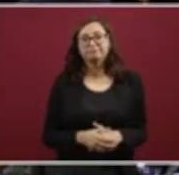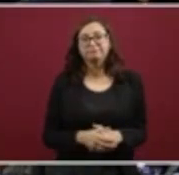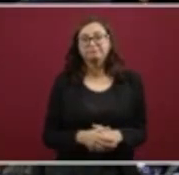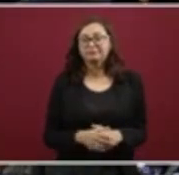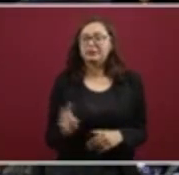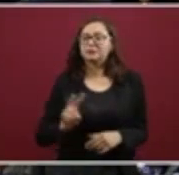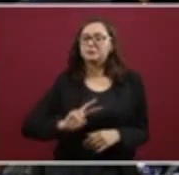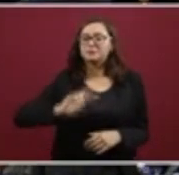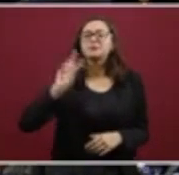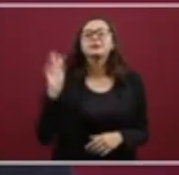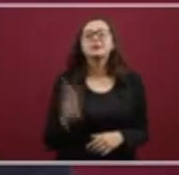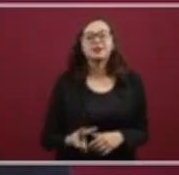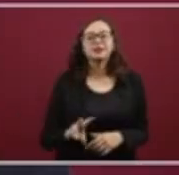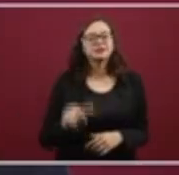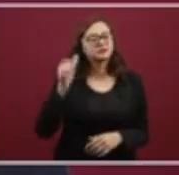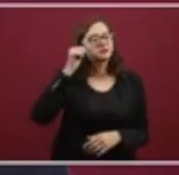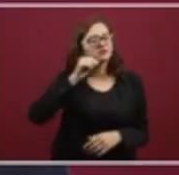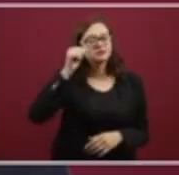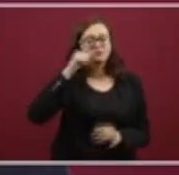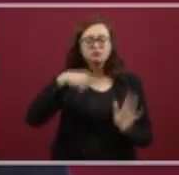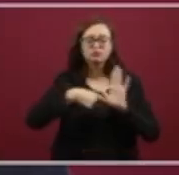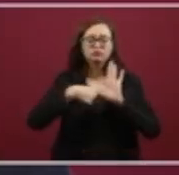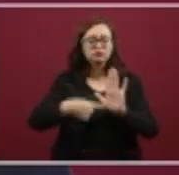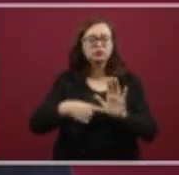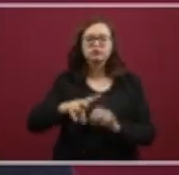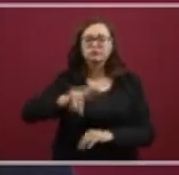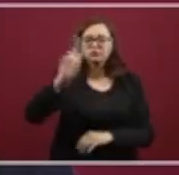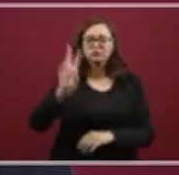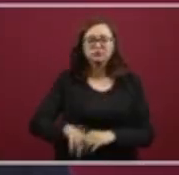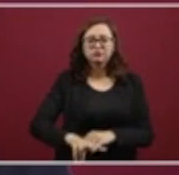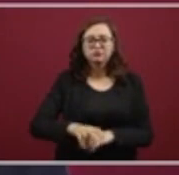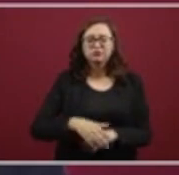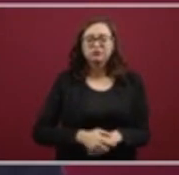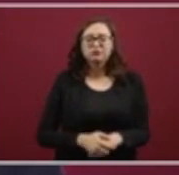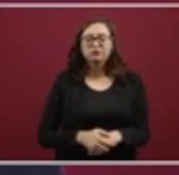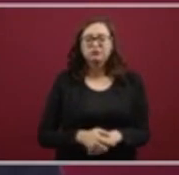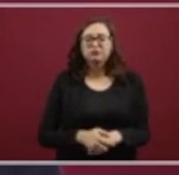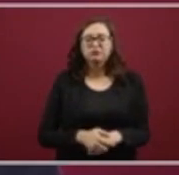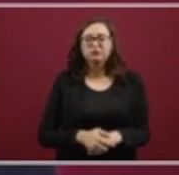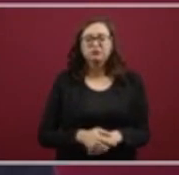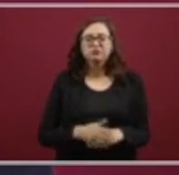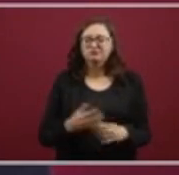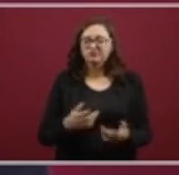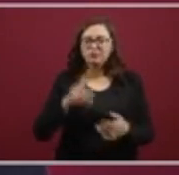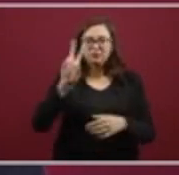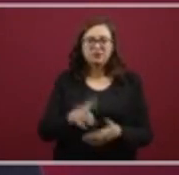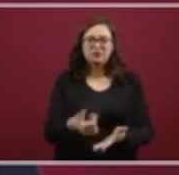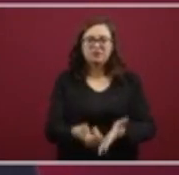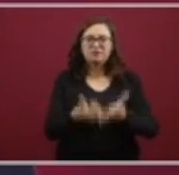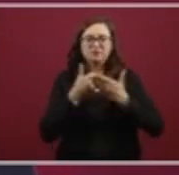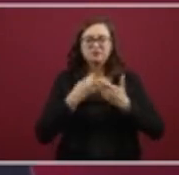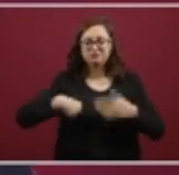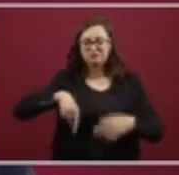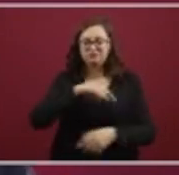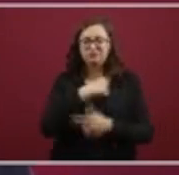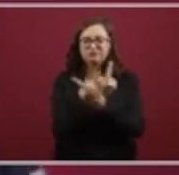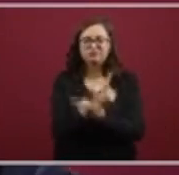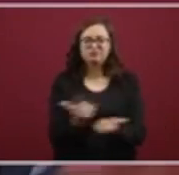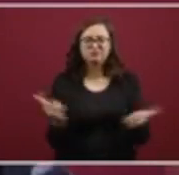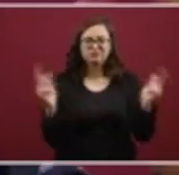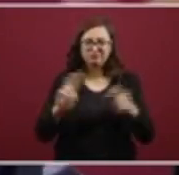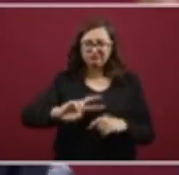verdad, siempre la verdad. La verdad que nos hará libres. La verdad,